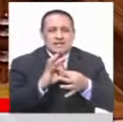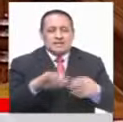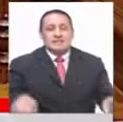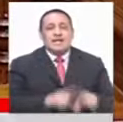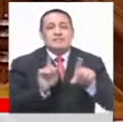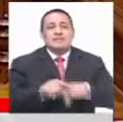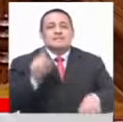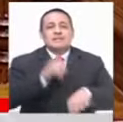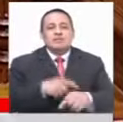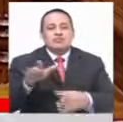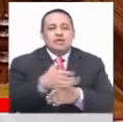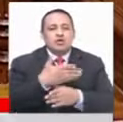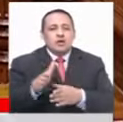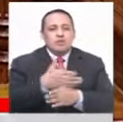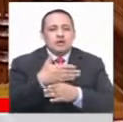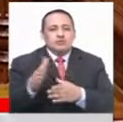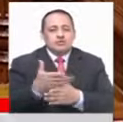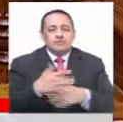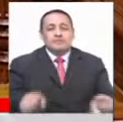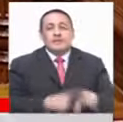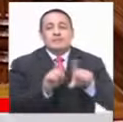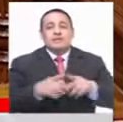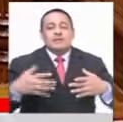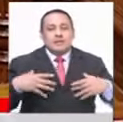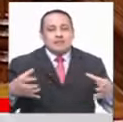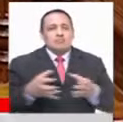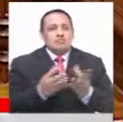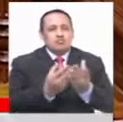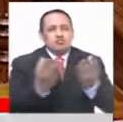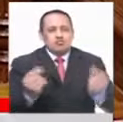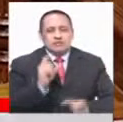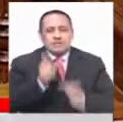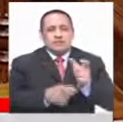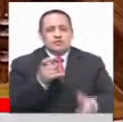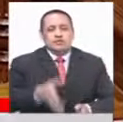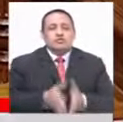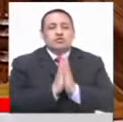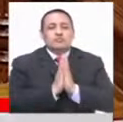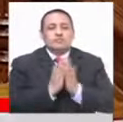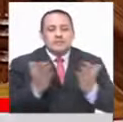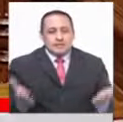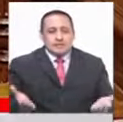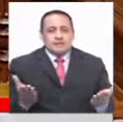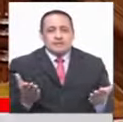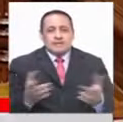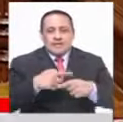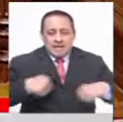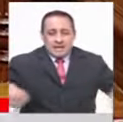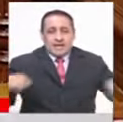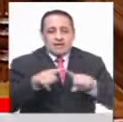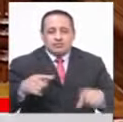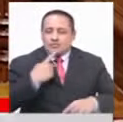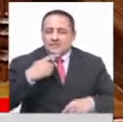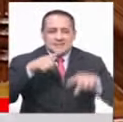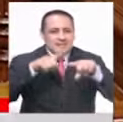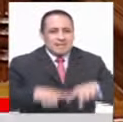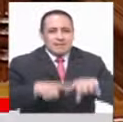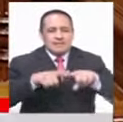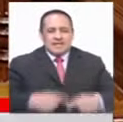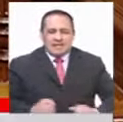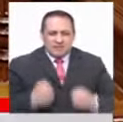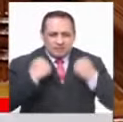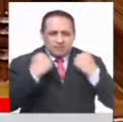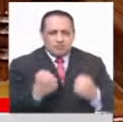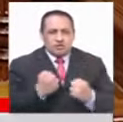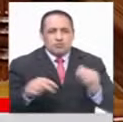son tiempos de colaboración. Eso es lo que nuestros ciudadanos nos piden. Ello solo depende del esfuerzo y